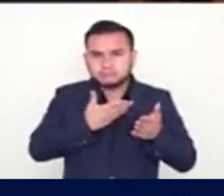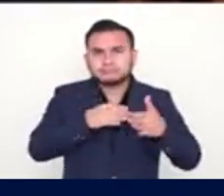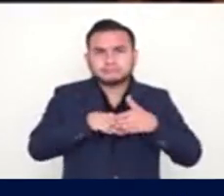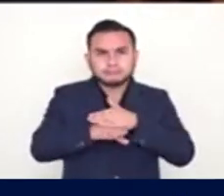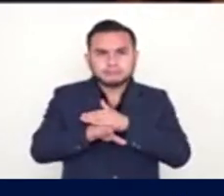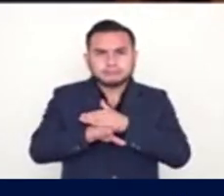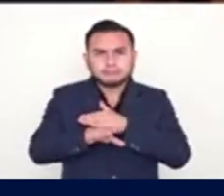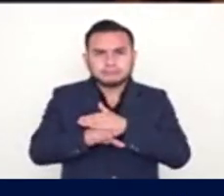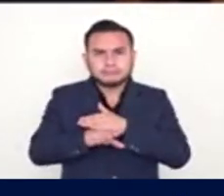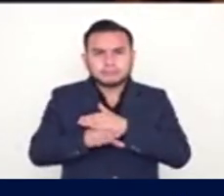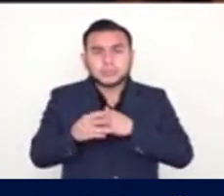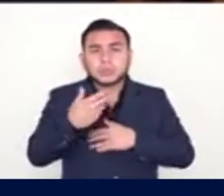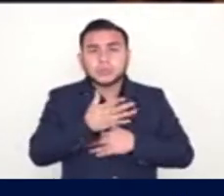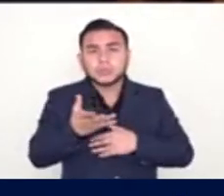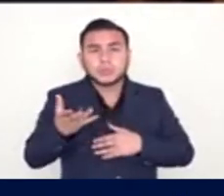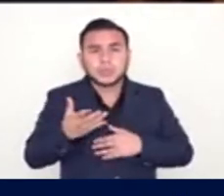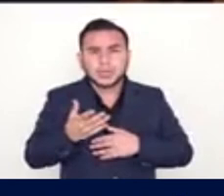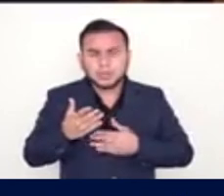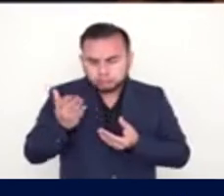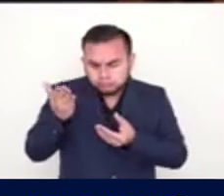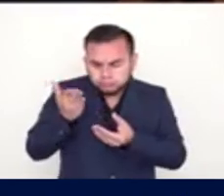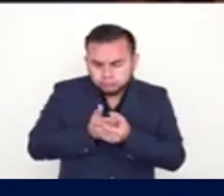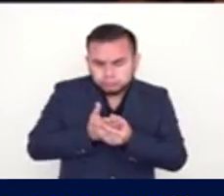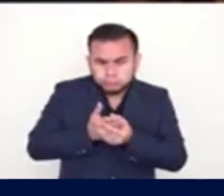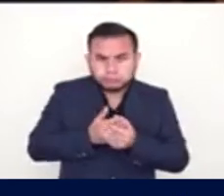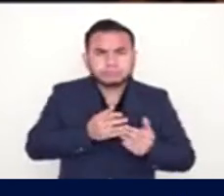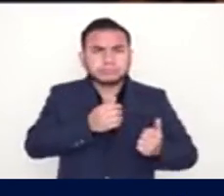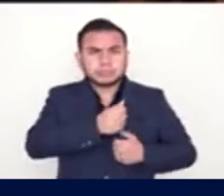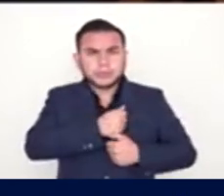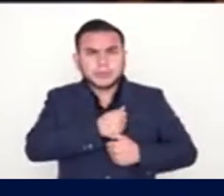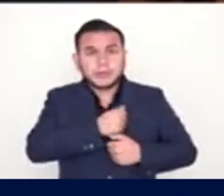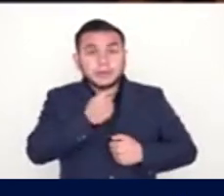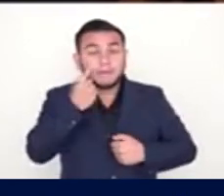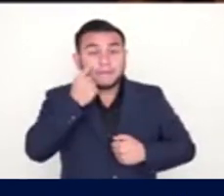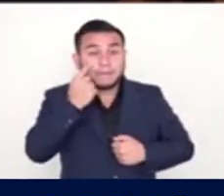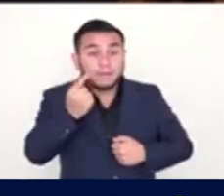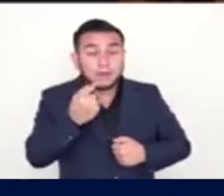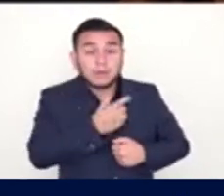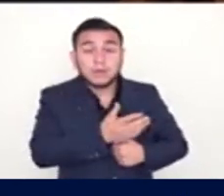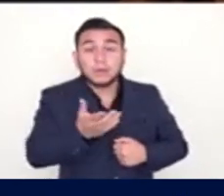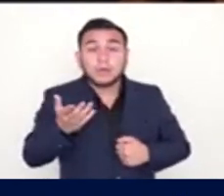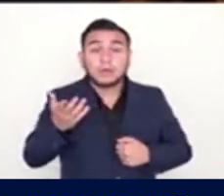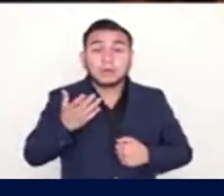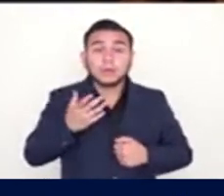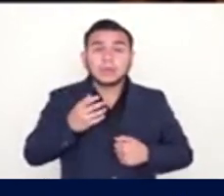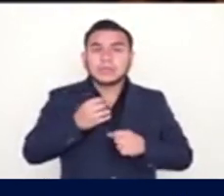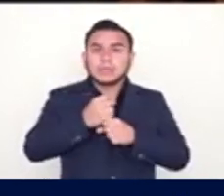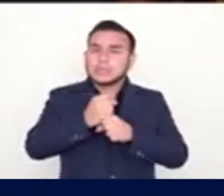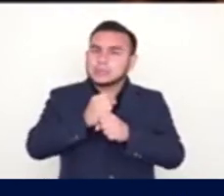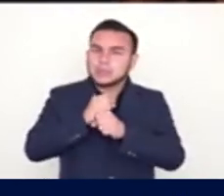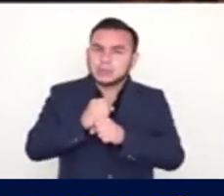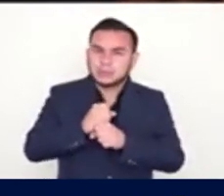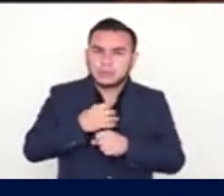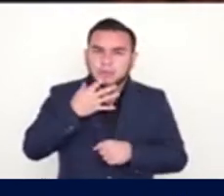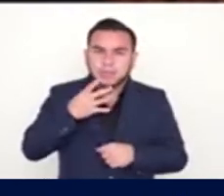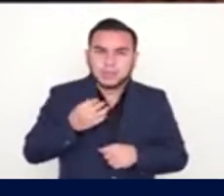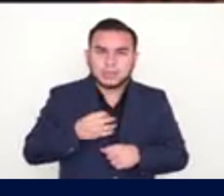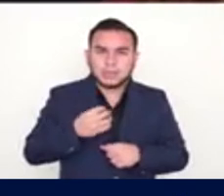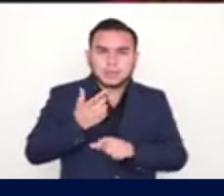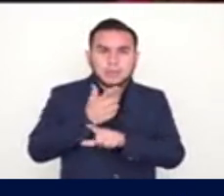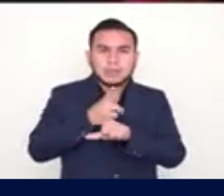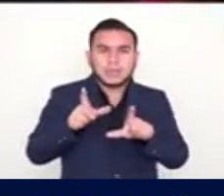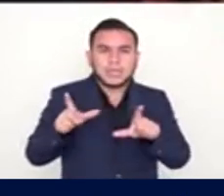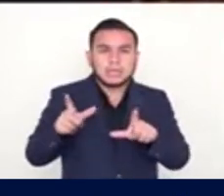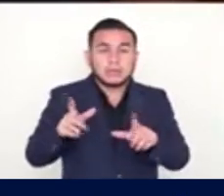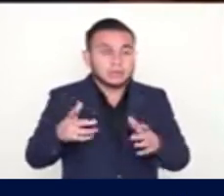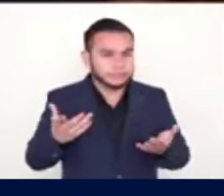a que revisen los archivos militares y que puedan verificar con mecanismos de seguridad? Es decir, claro, no le van a dejar como que si fueran niños